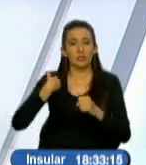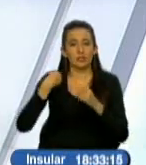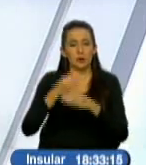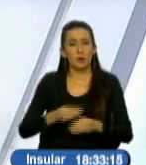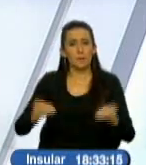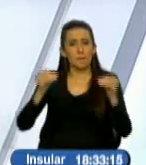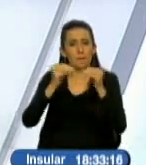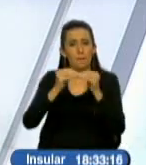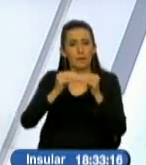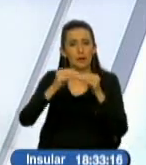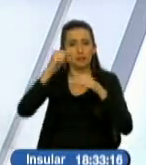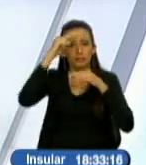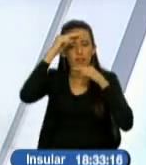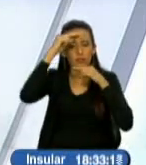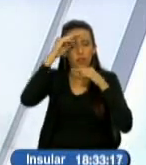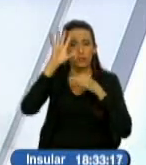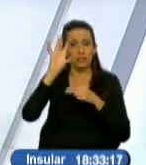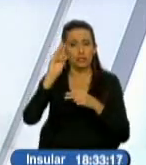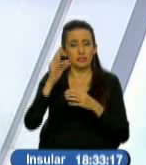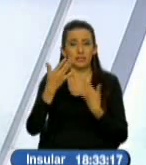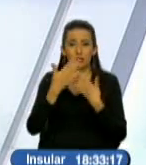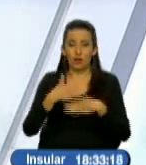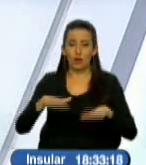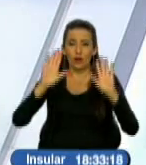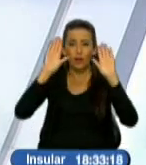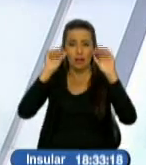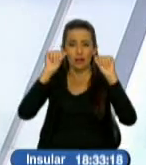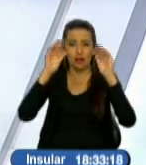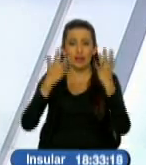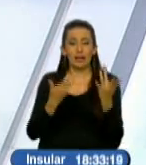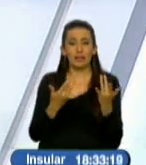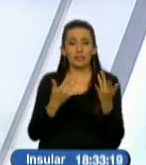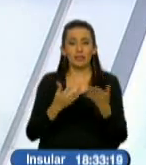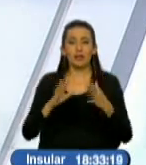más información en Noticias 7. Por ahora yo me despido, esperando